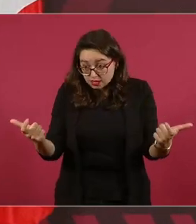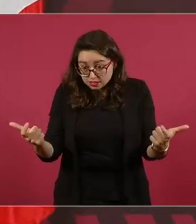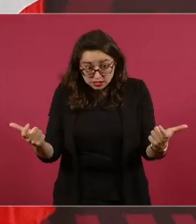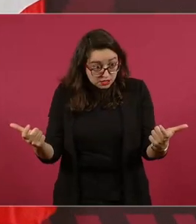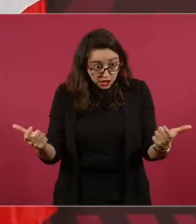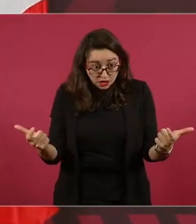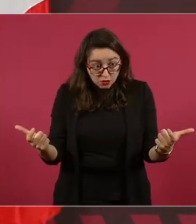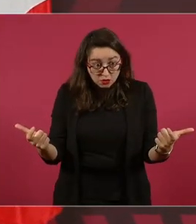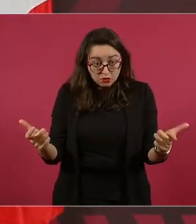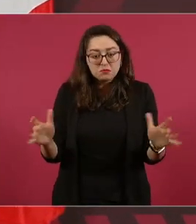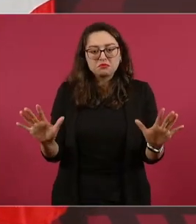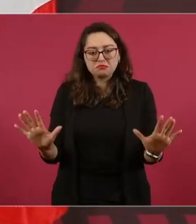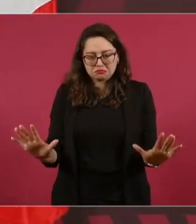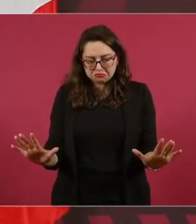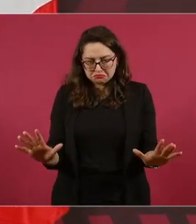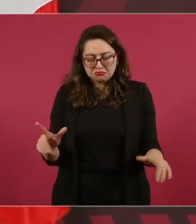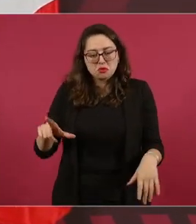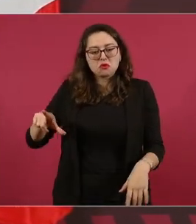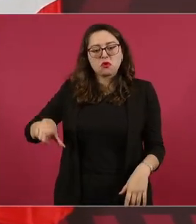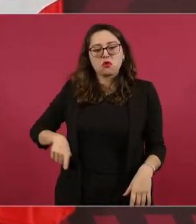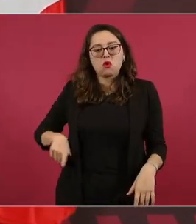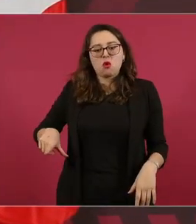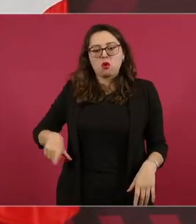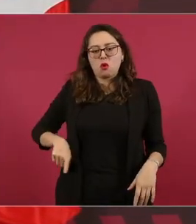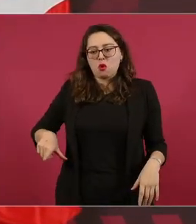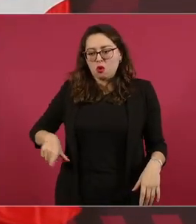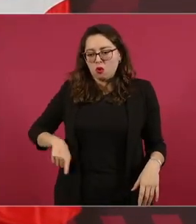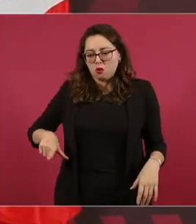a que se vaya gradualmente